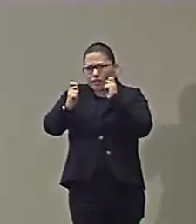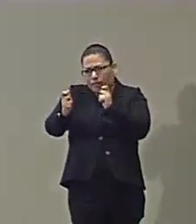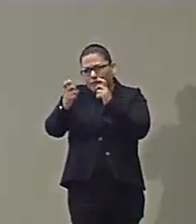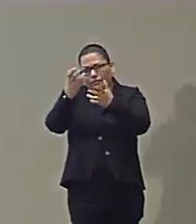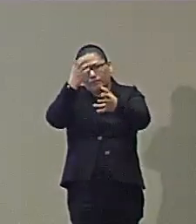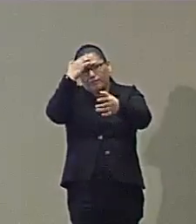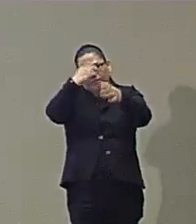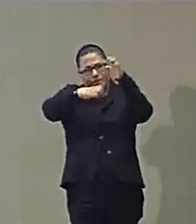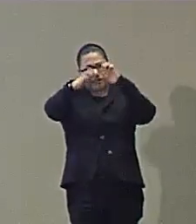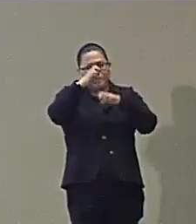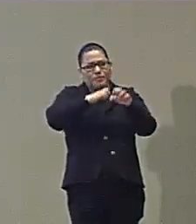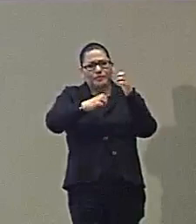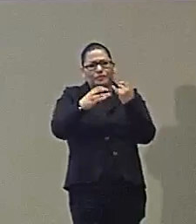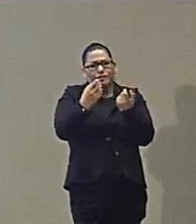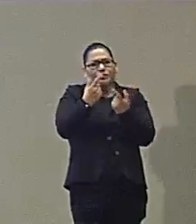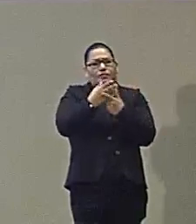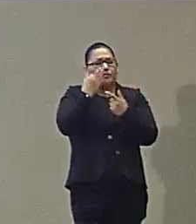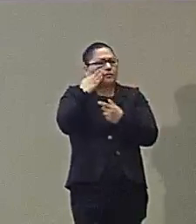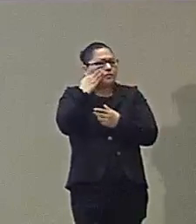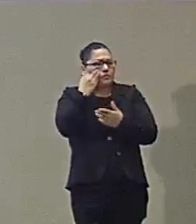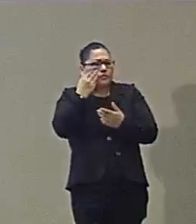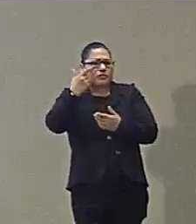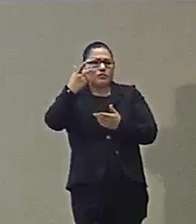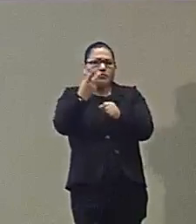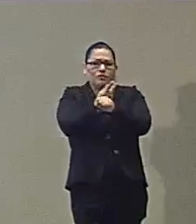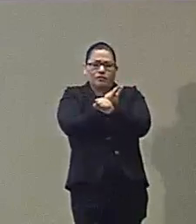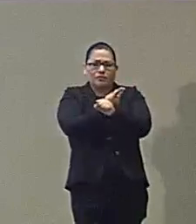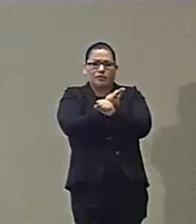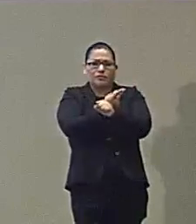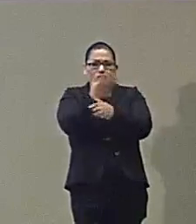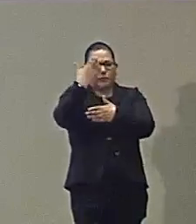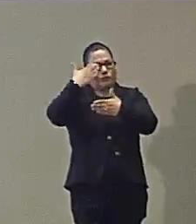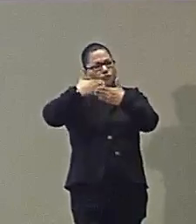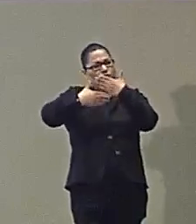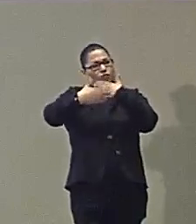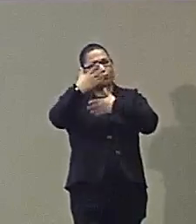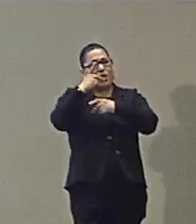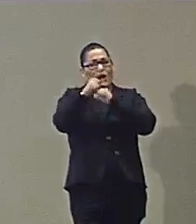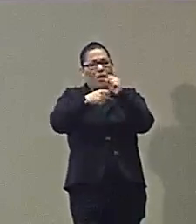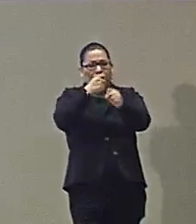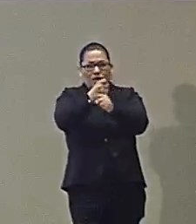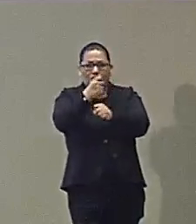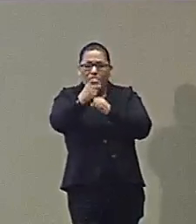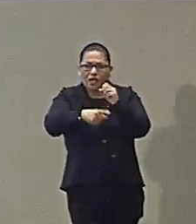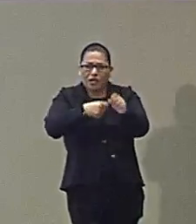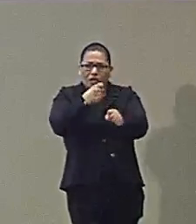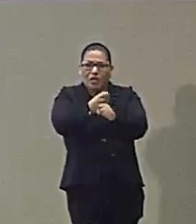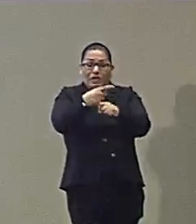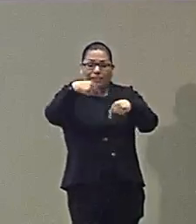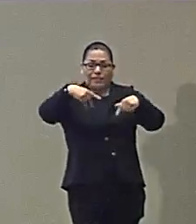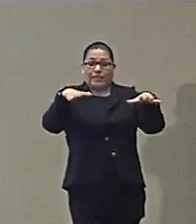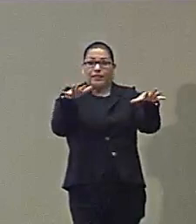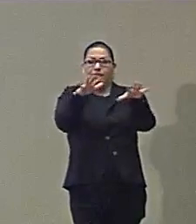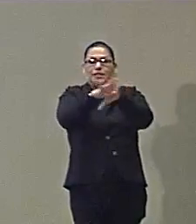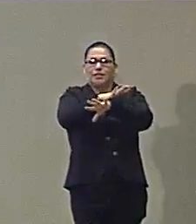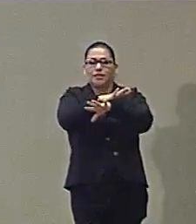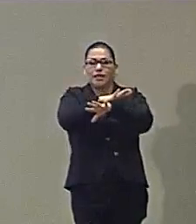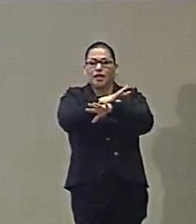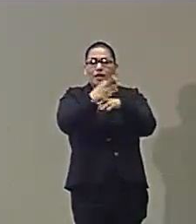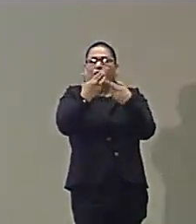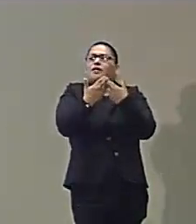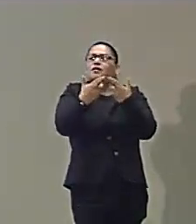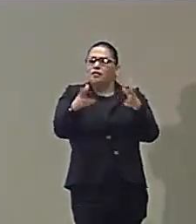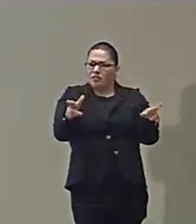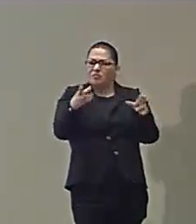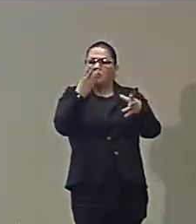ser testigos del pasado milenario y de la vanguardia artística de disfrutar de una gastronomía